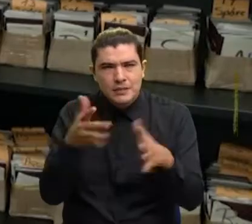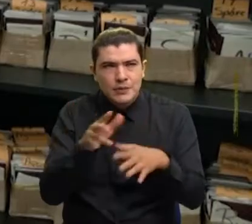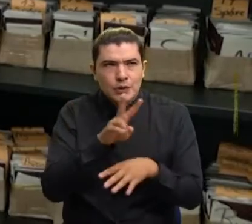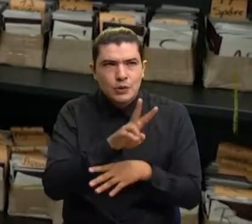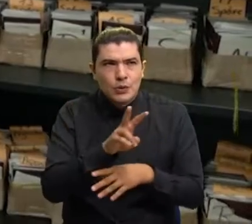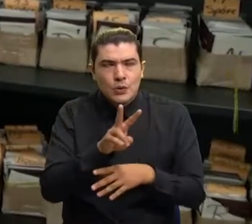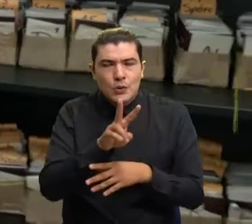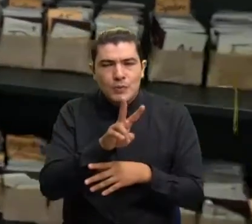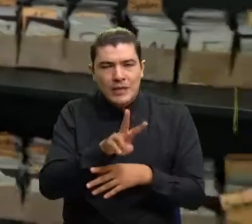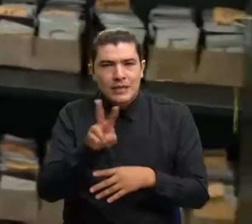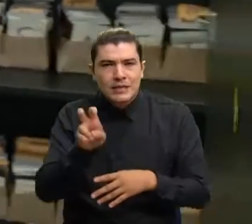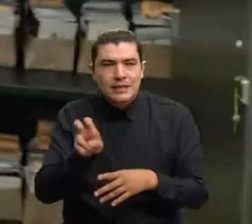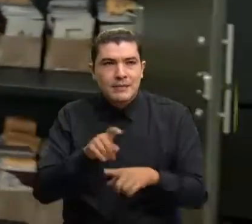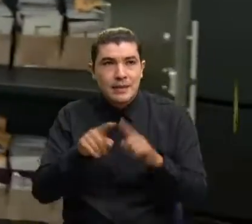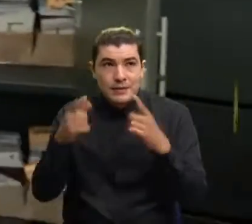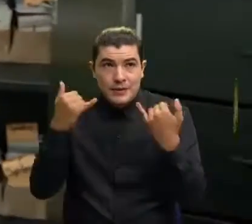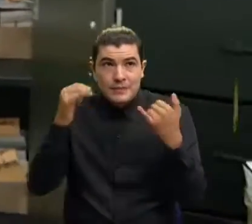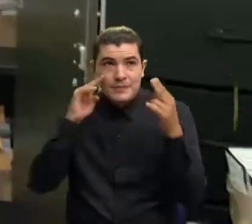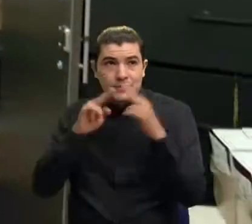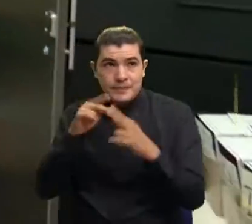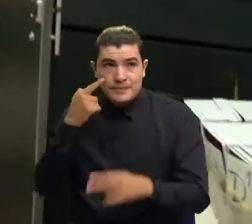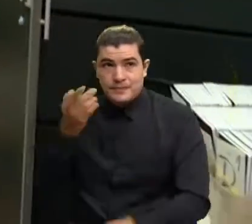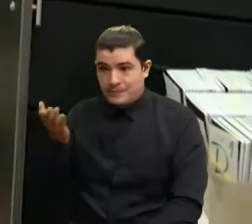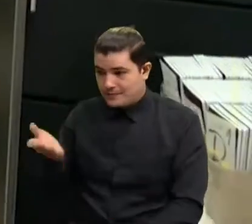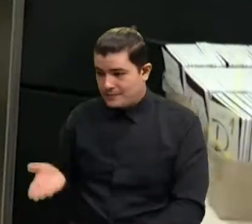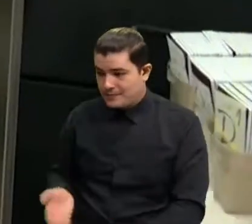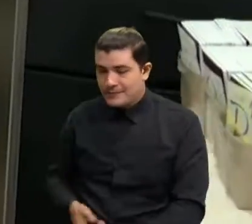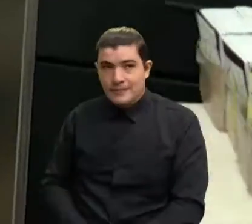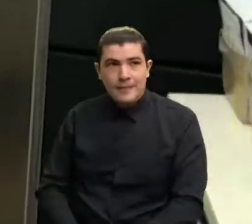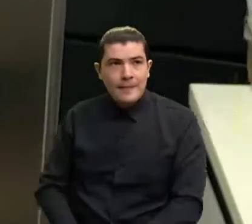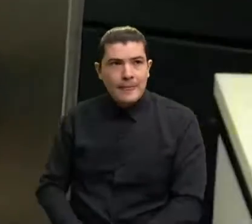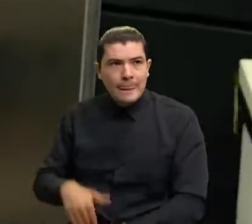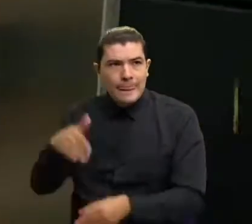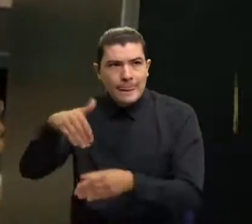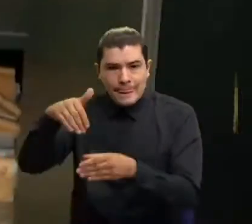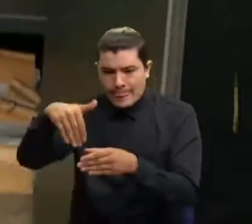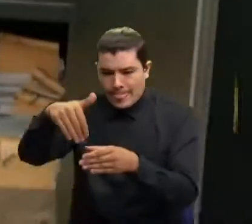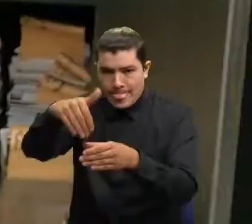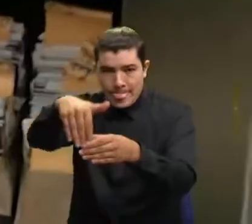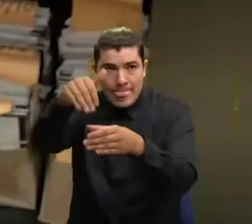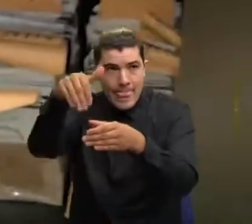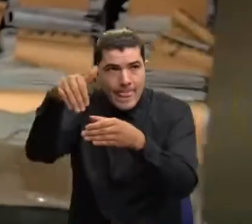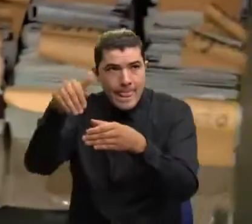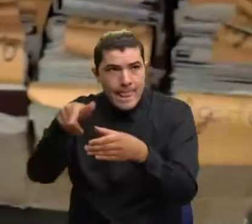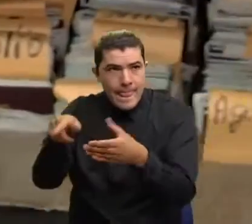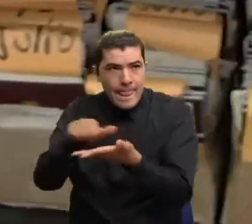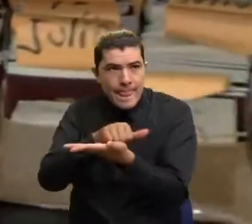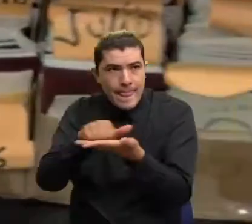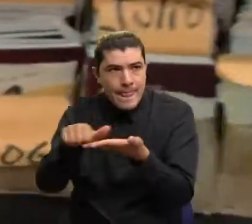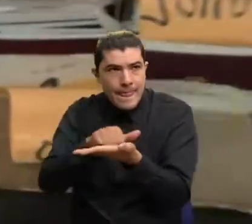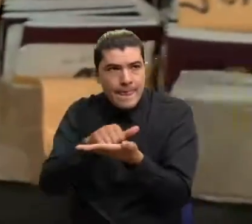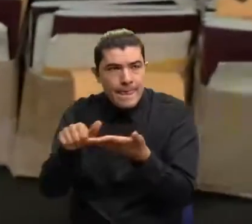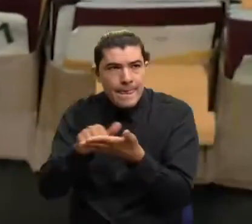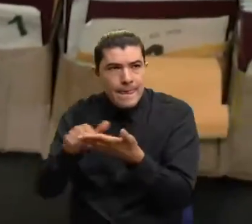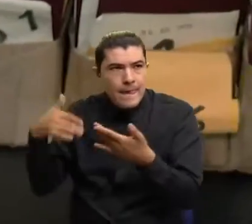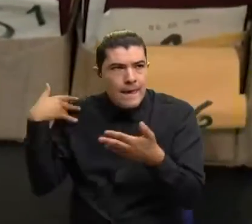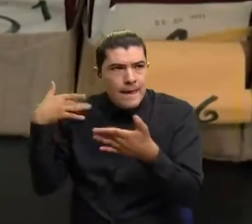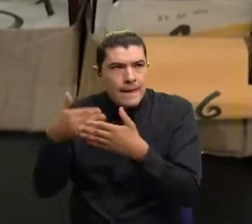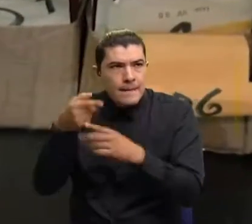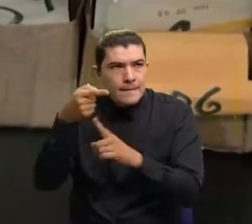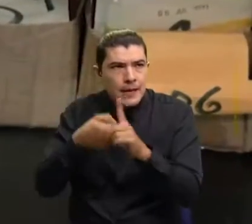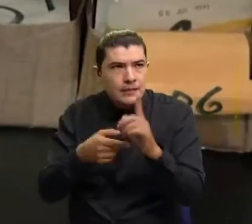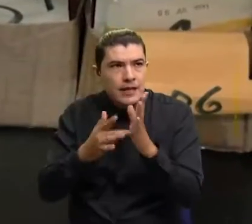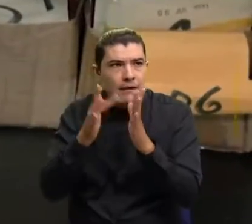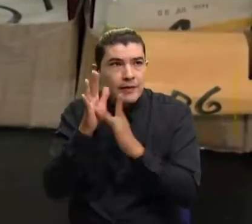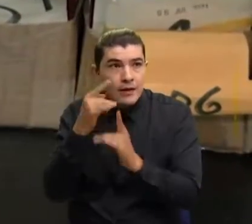quiero que observemos lo siguiente. Aquí en este archivador están los pasaportes que se han diligenciado en el mes de abril.